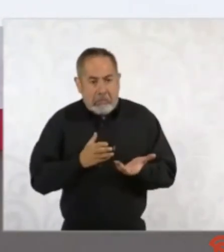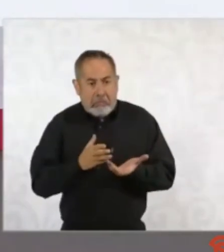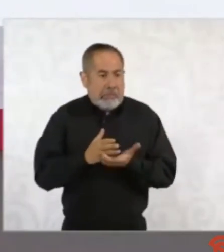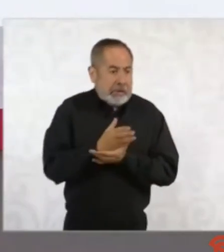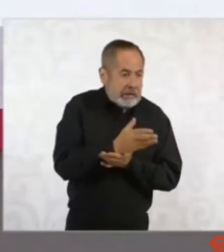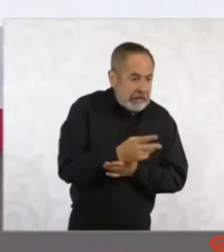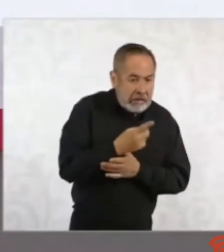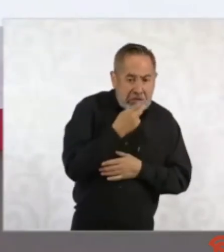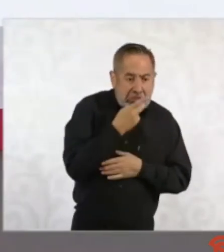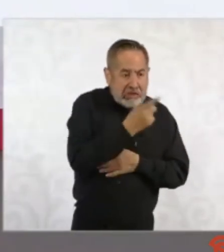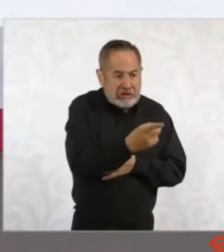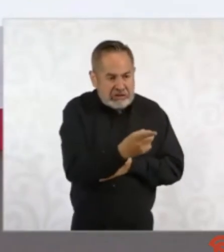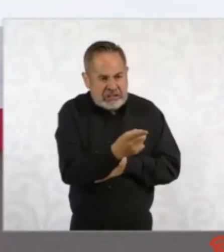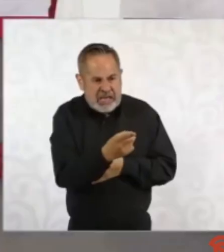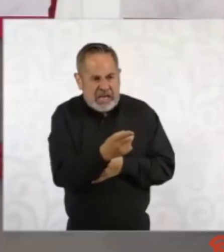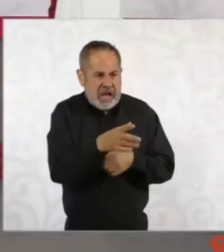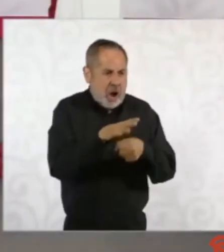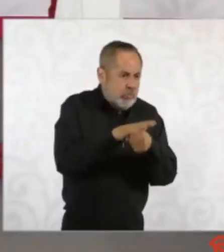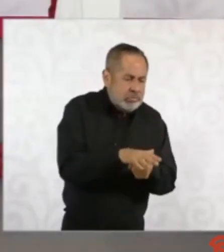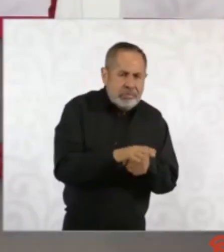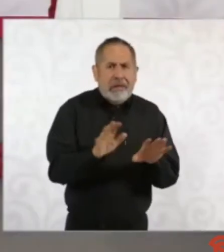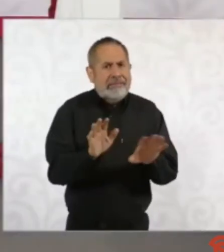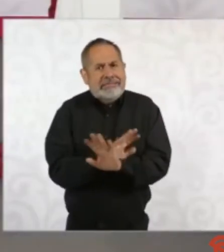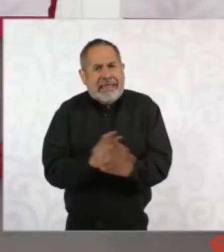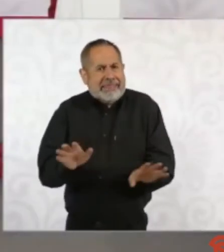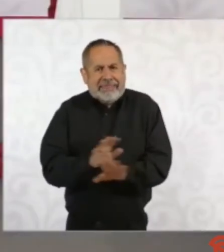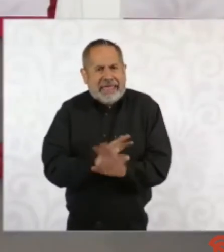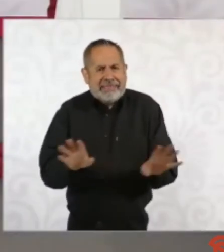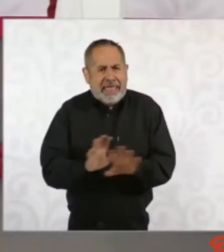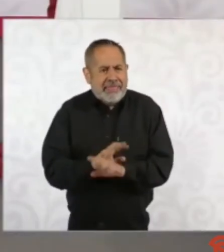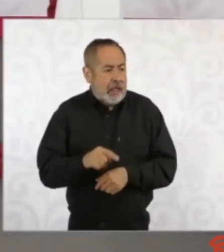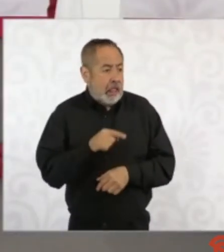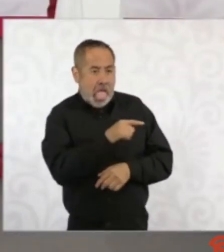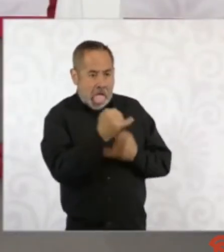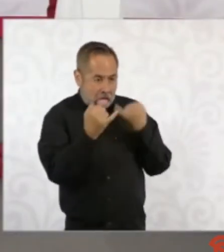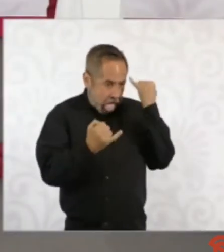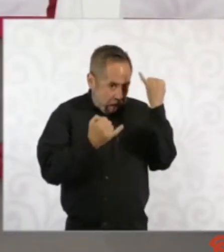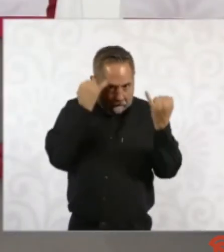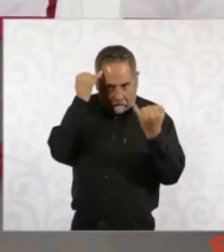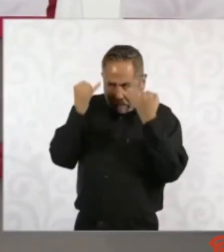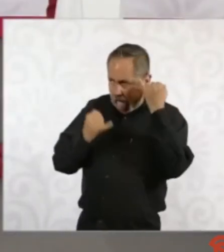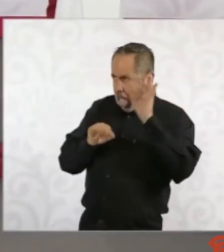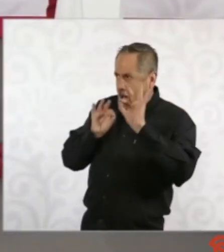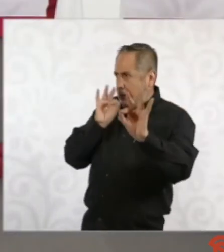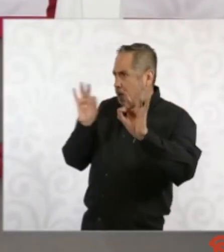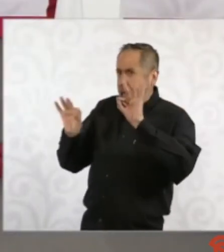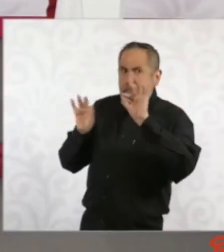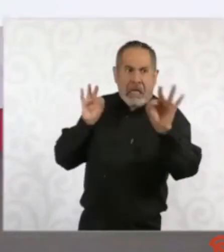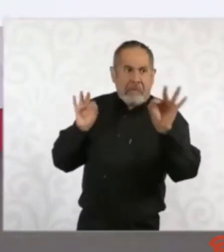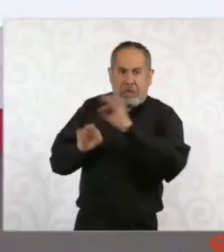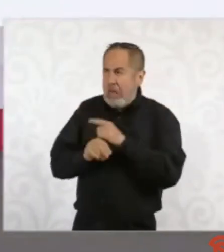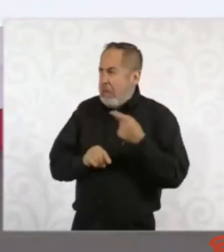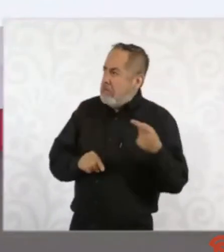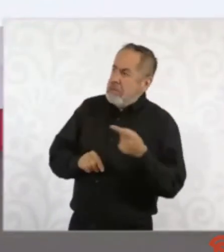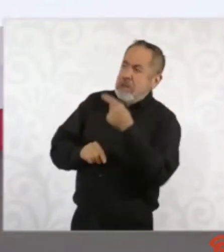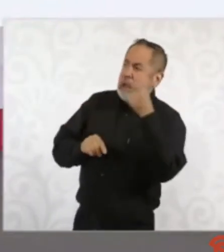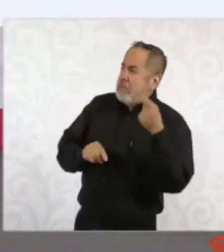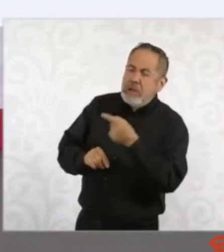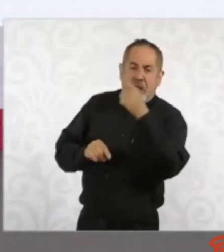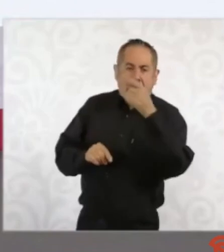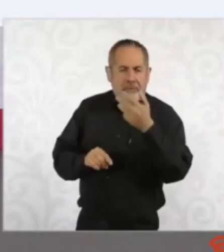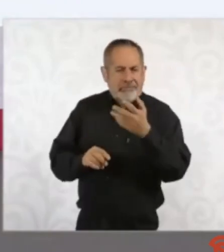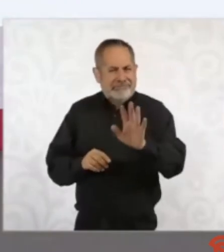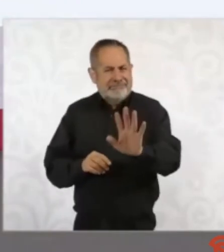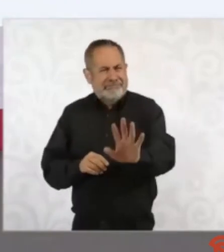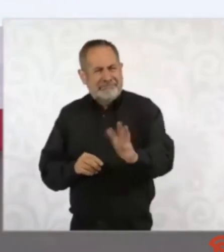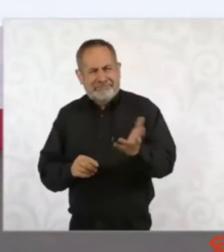intervenir en qué información se presenta. Entonces, esta es una cosa relevante que queremos dejar